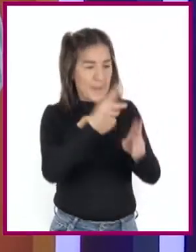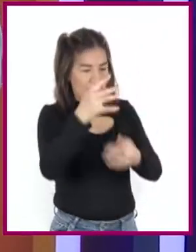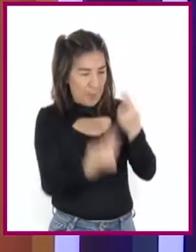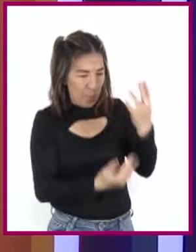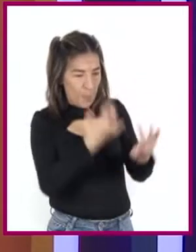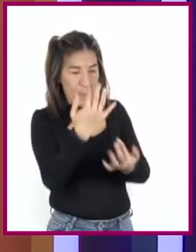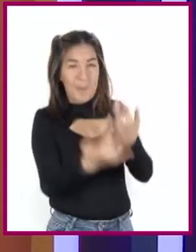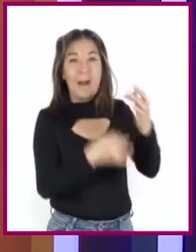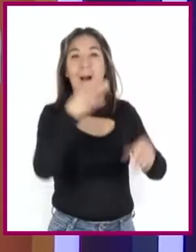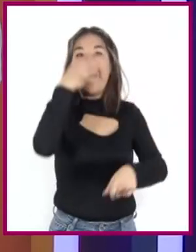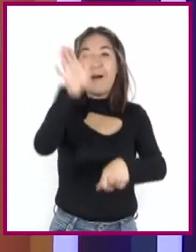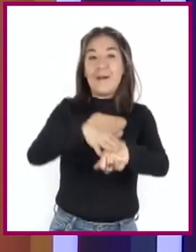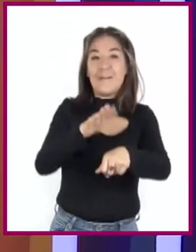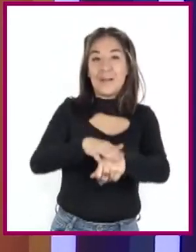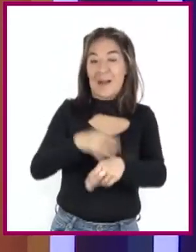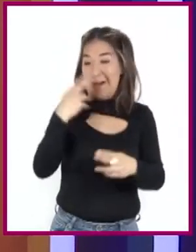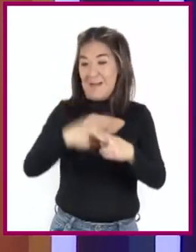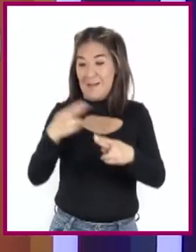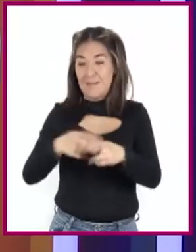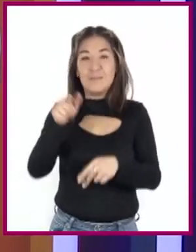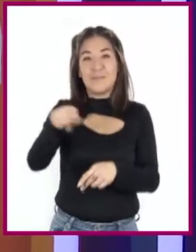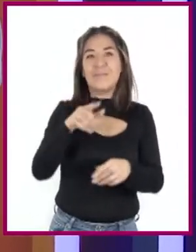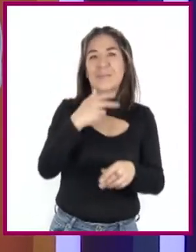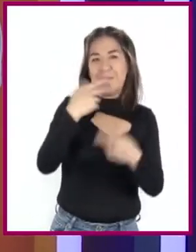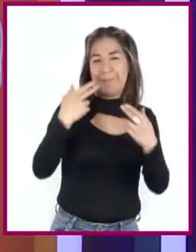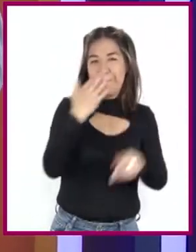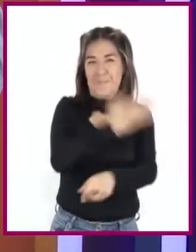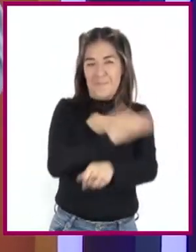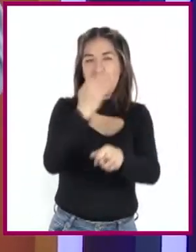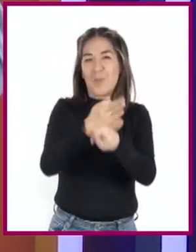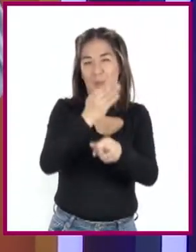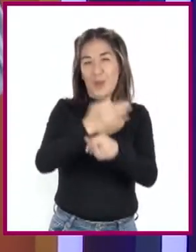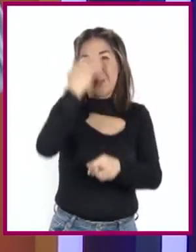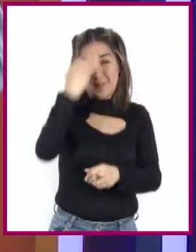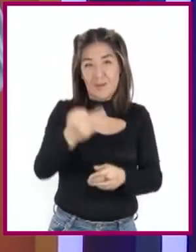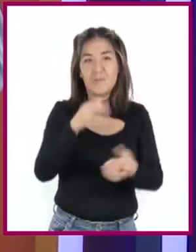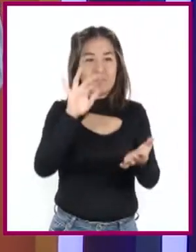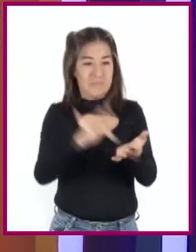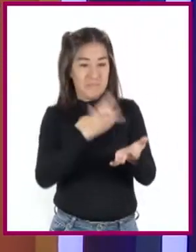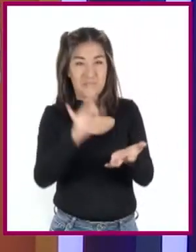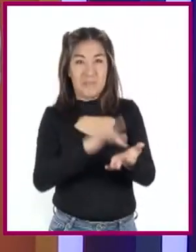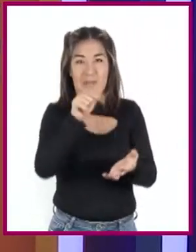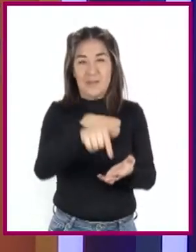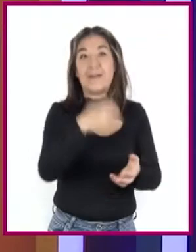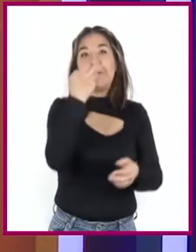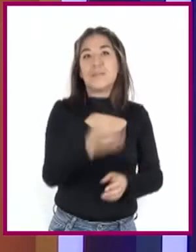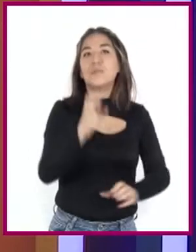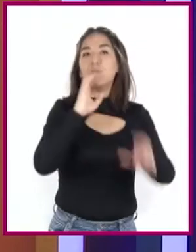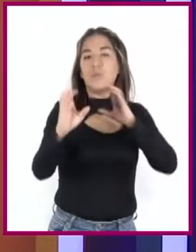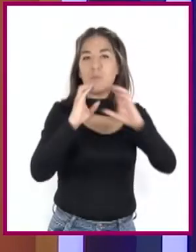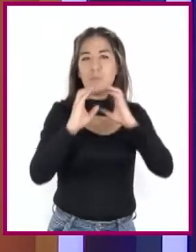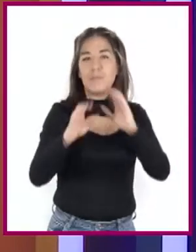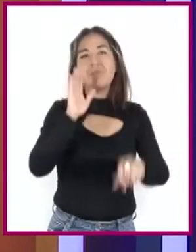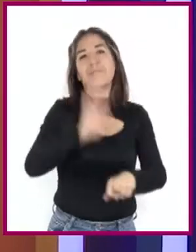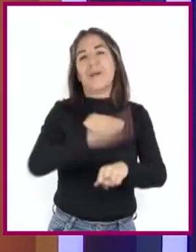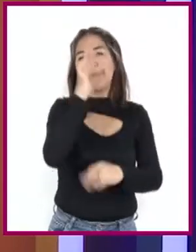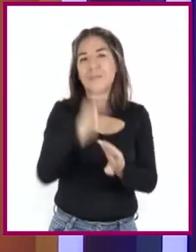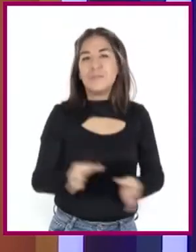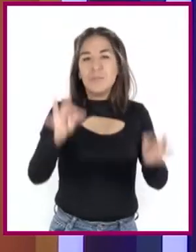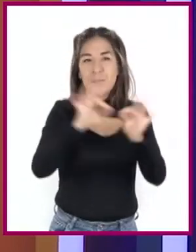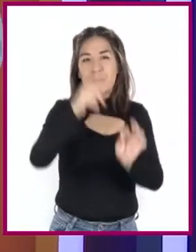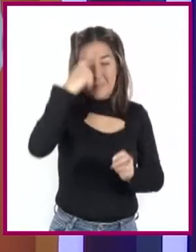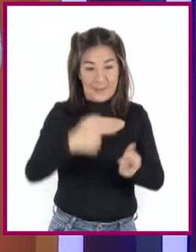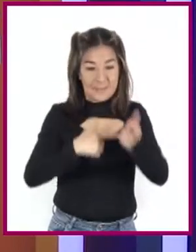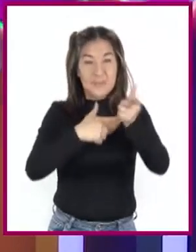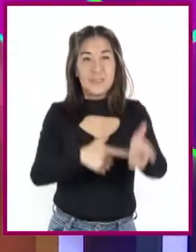de alto poder que manejan teléfonos inteligentes en la actualidad, la comunicación sigue siendo una clave para la